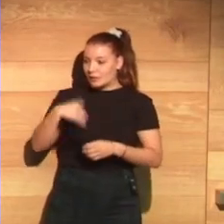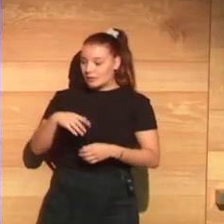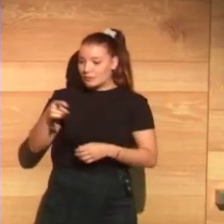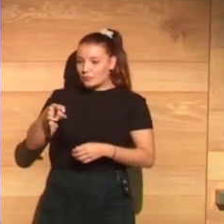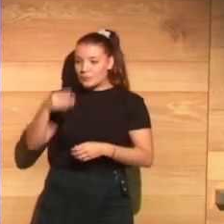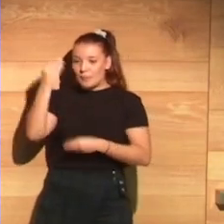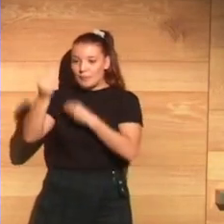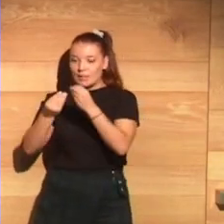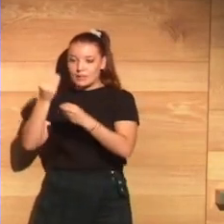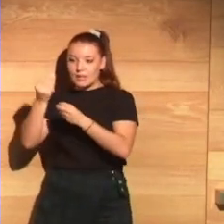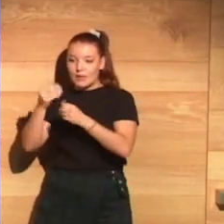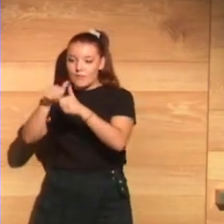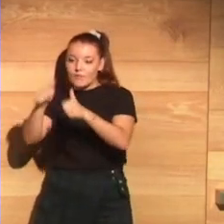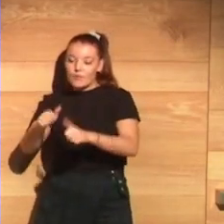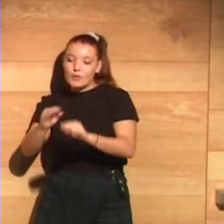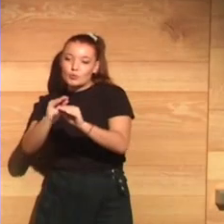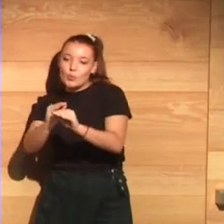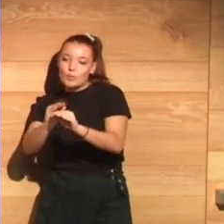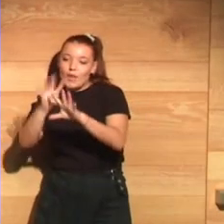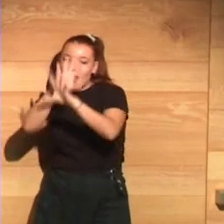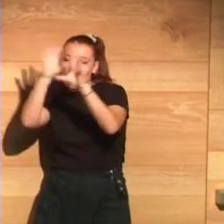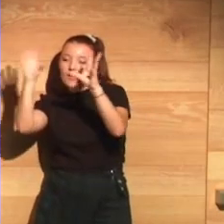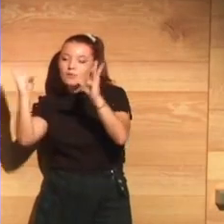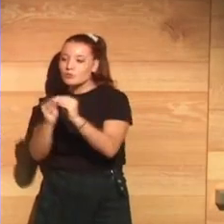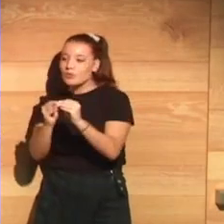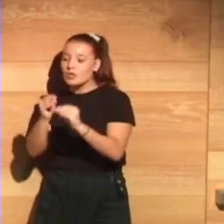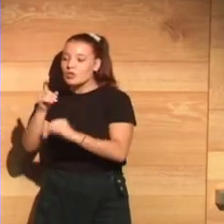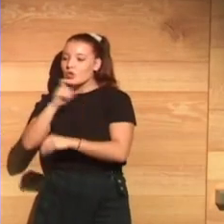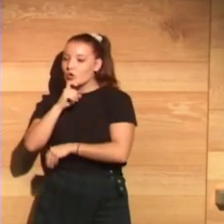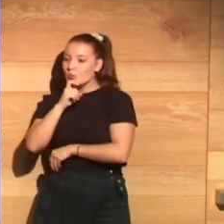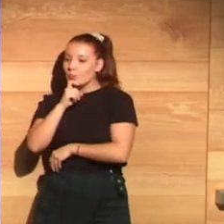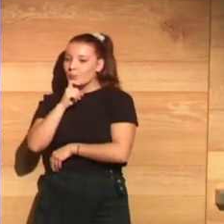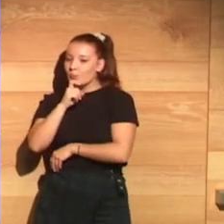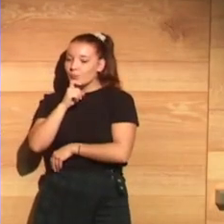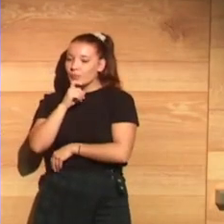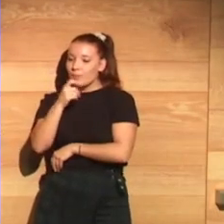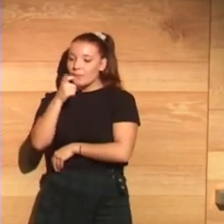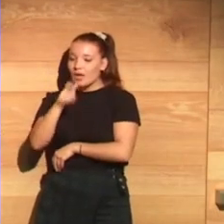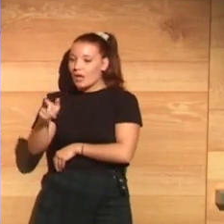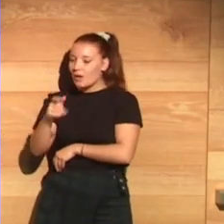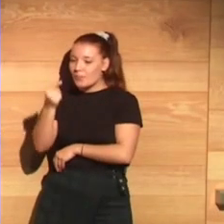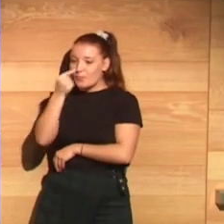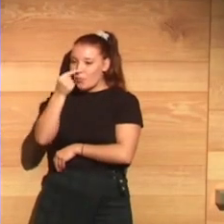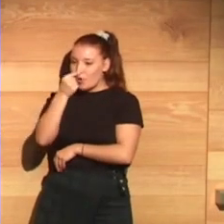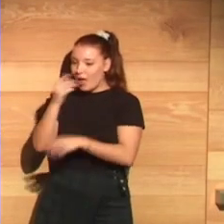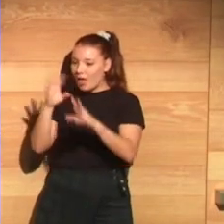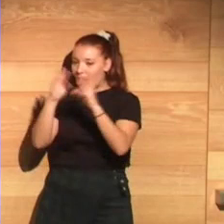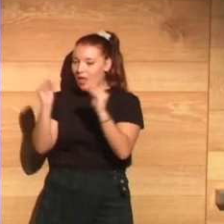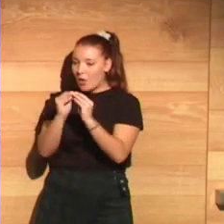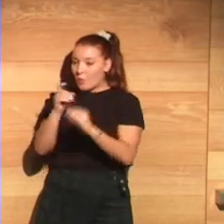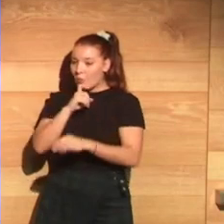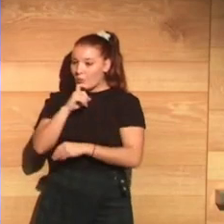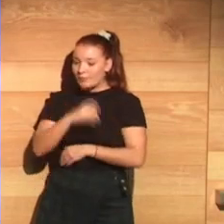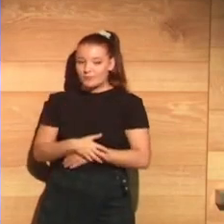¿Cómo ahora que hemos hablado tanto y que tú ya la has redefinido a tu manera, ¿cómo la resumirías